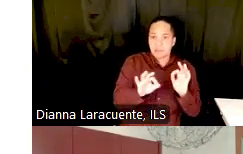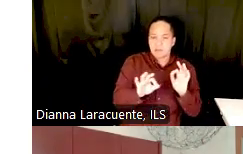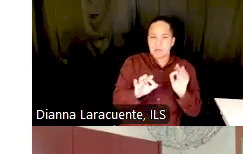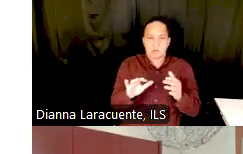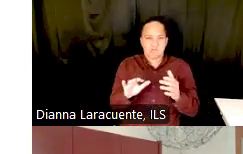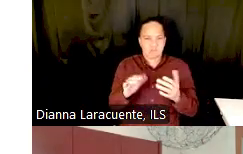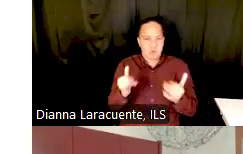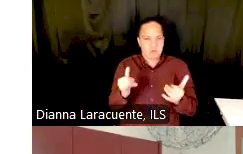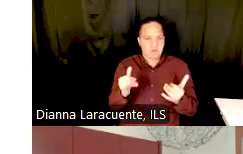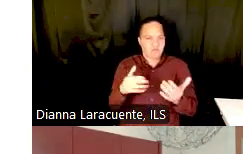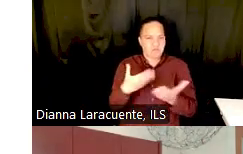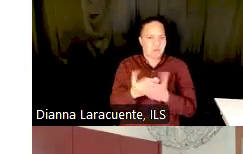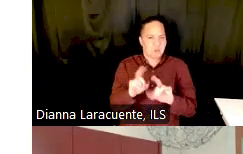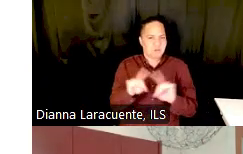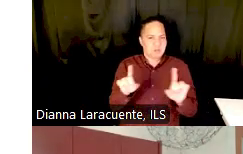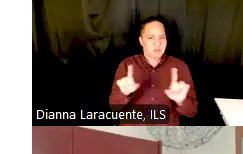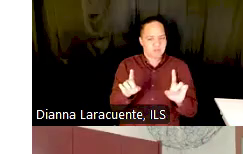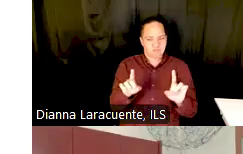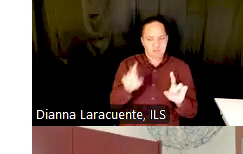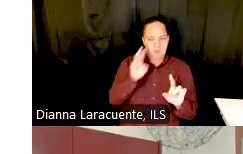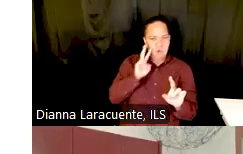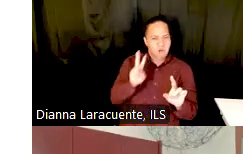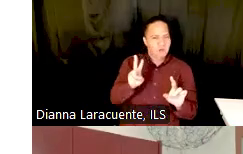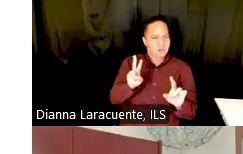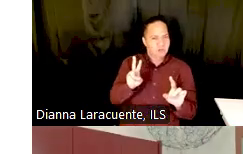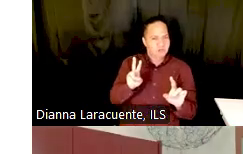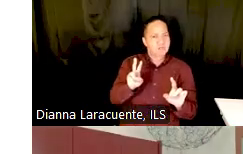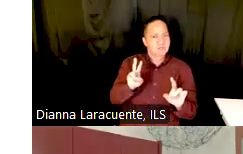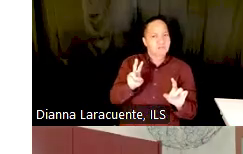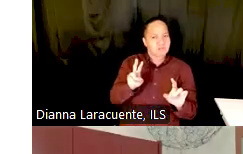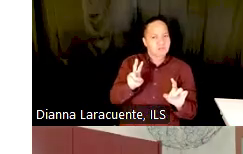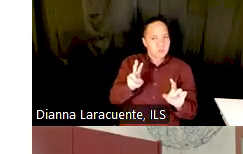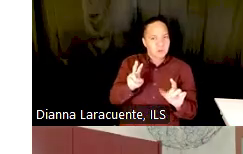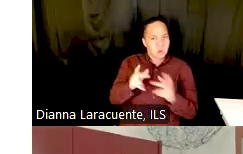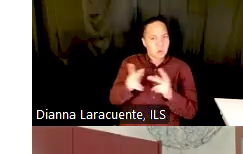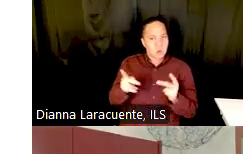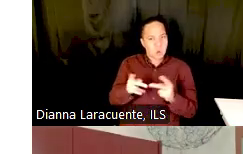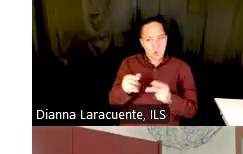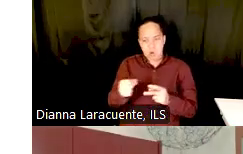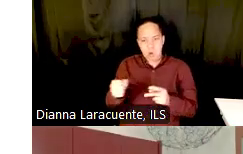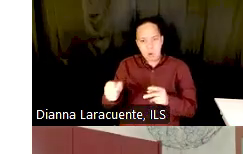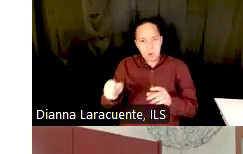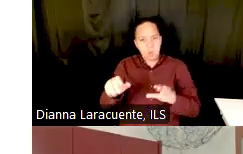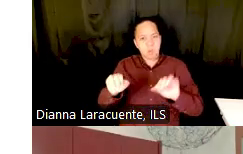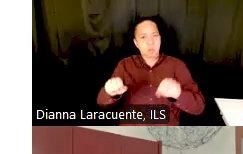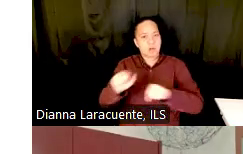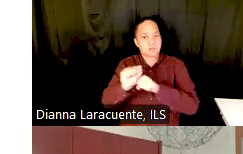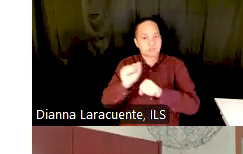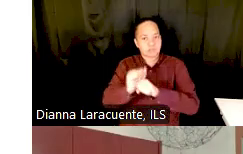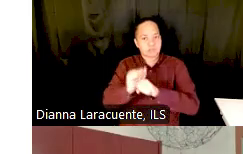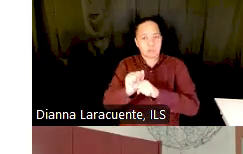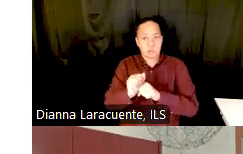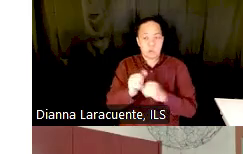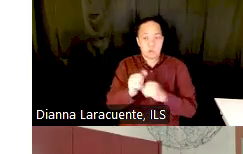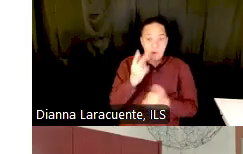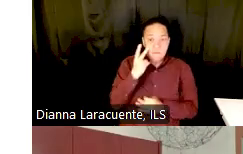diferente. Vamos a observarlo. Vamos a ponerlo en un lugar donde él pueda trabajar. Hoy lo